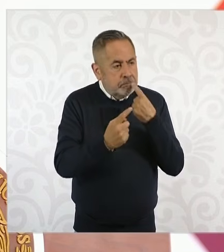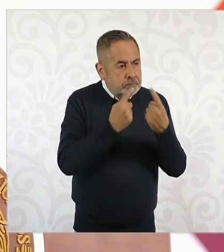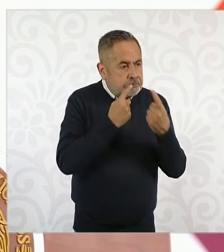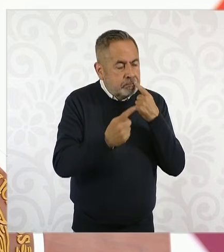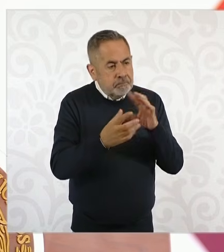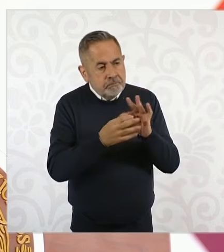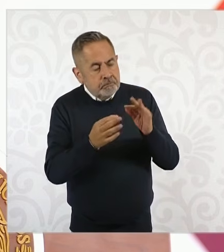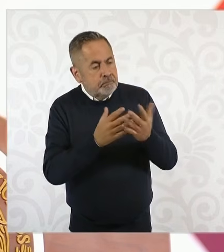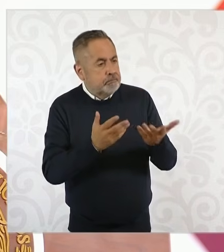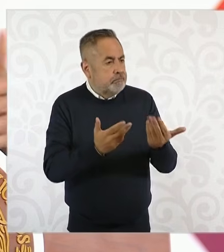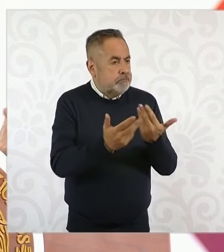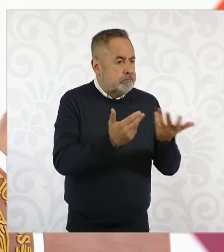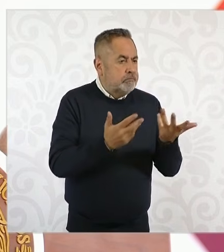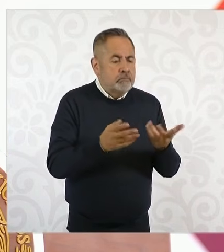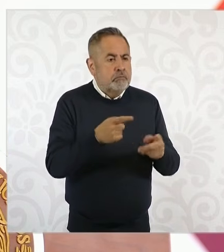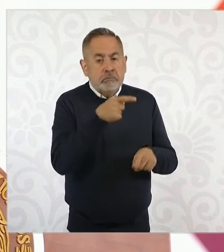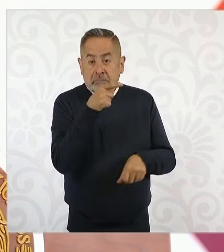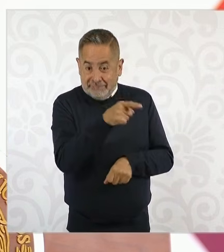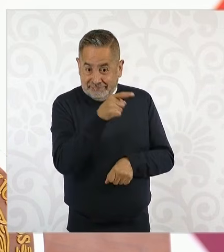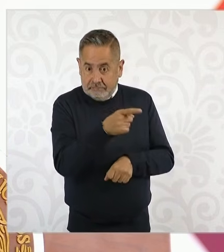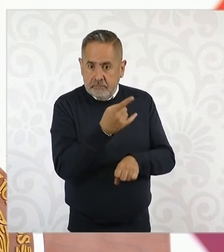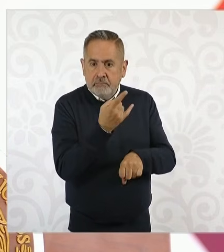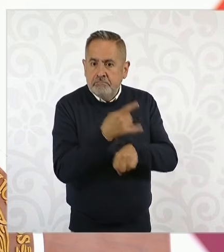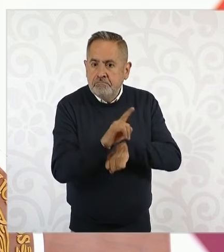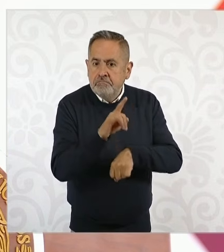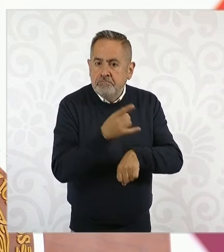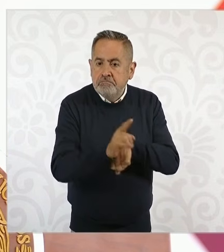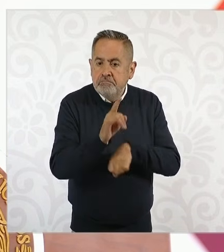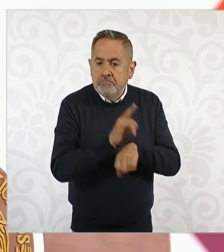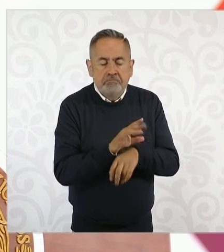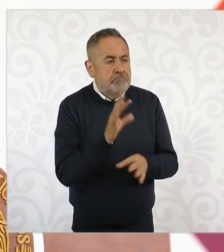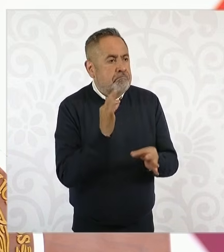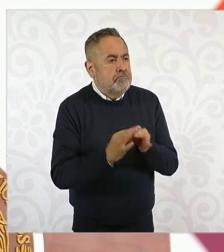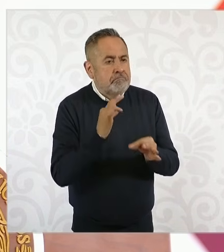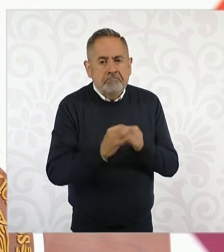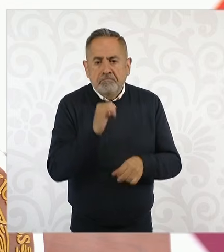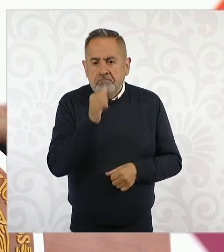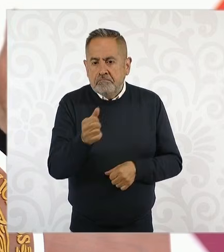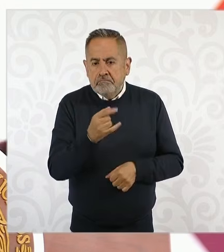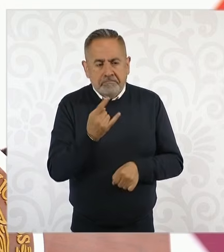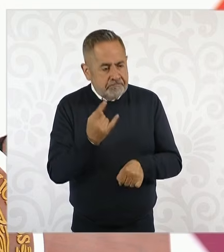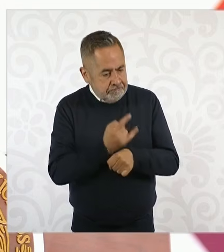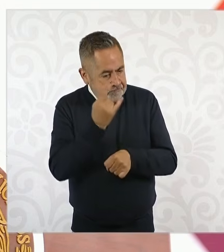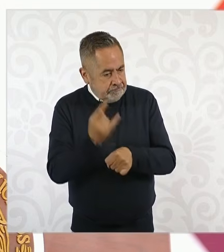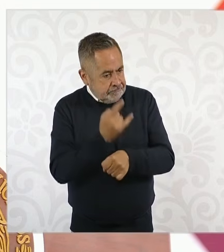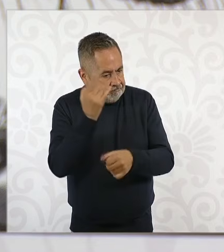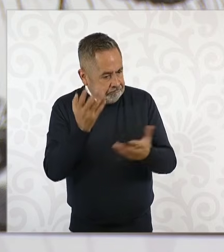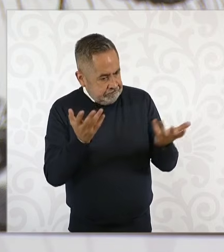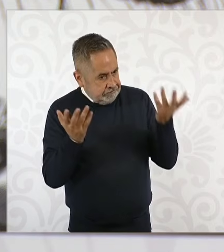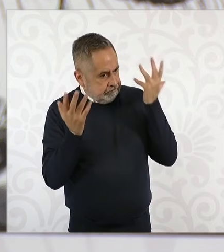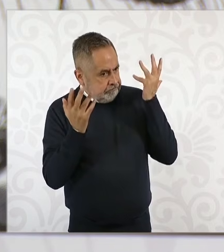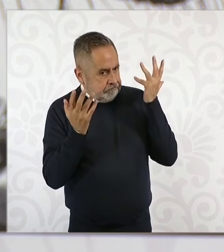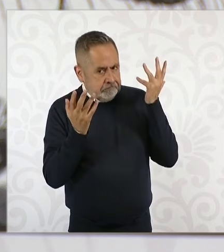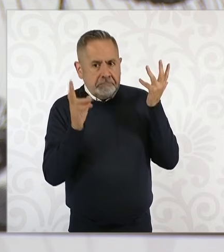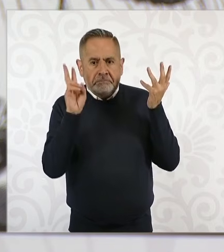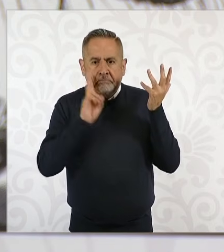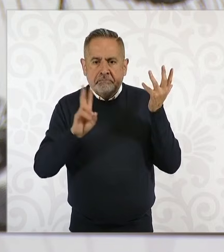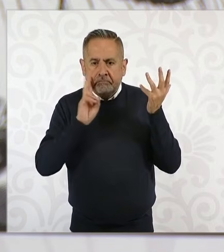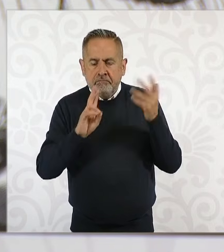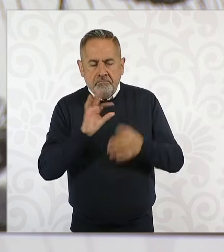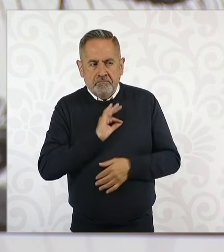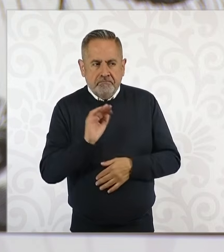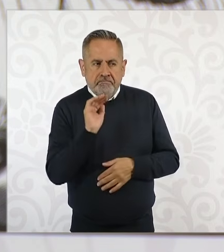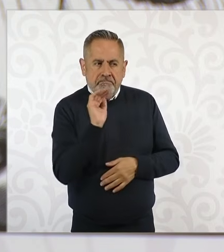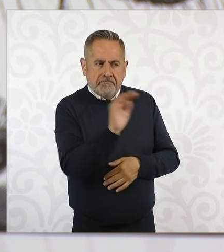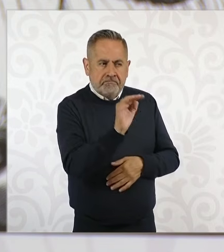es los incumplimientos de la empresa y ver si hay alguna manera de que